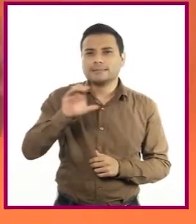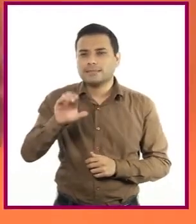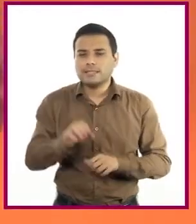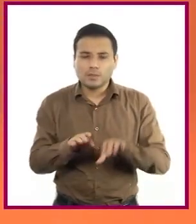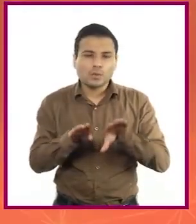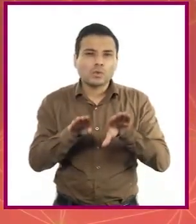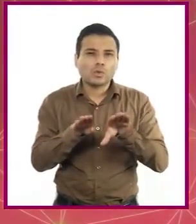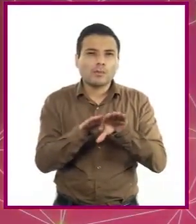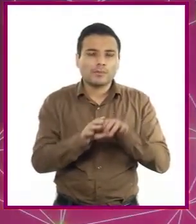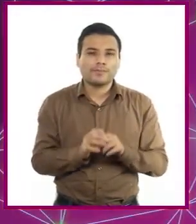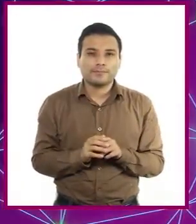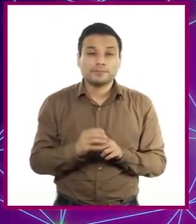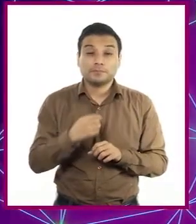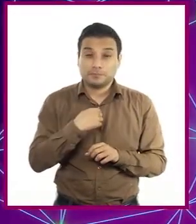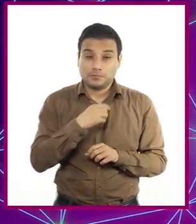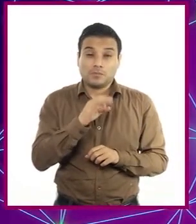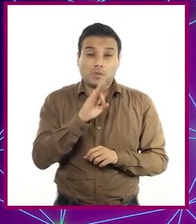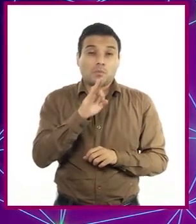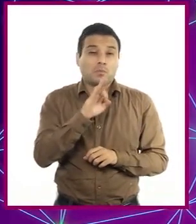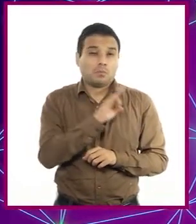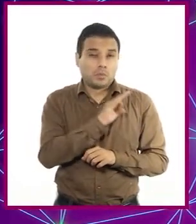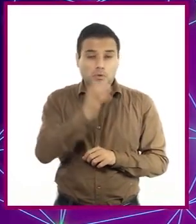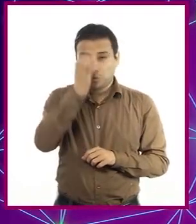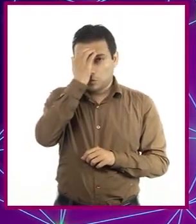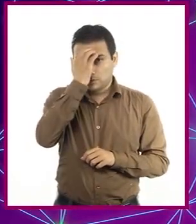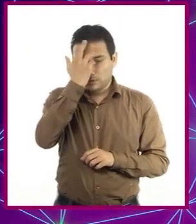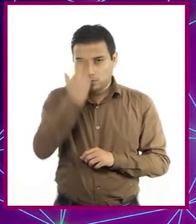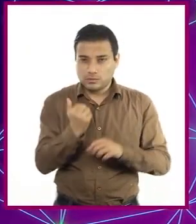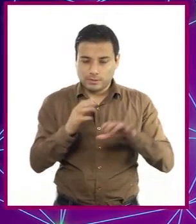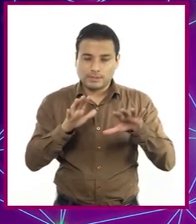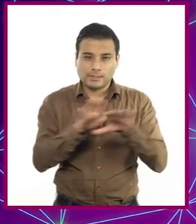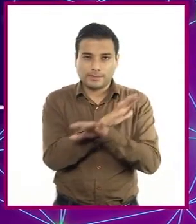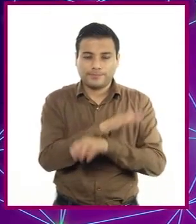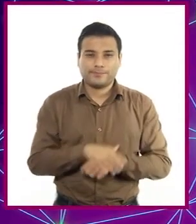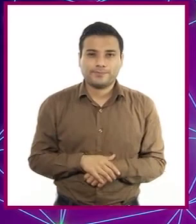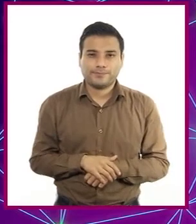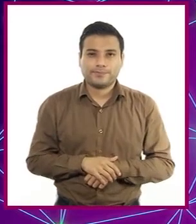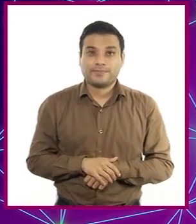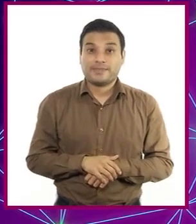Creo que puedo encontrar la razón de cambio entre las coordenadas B,